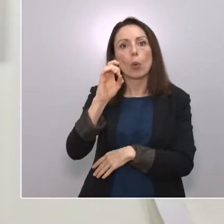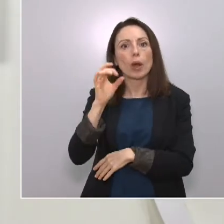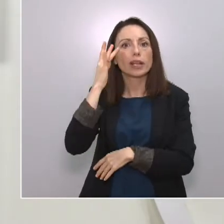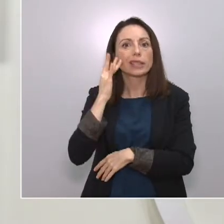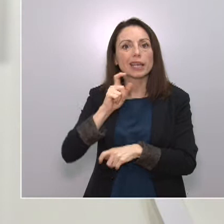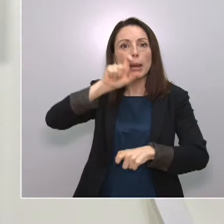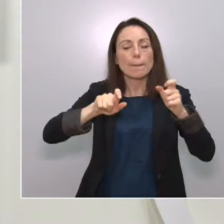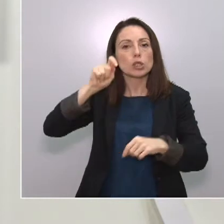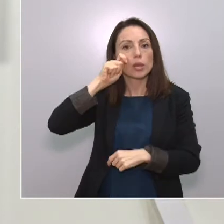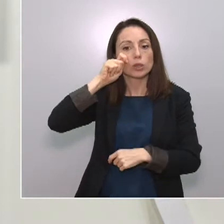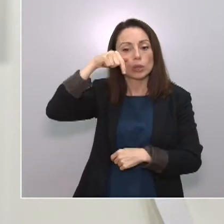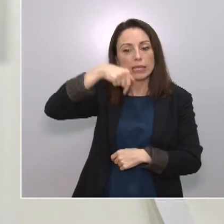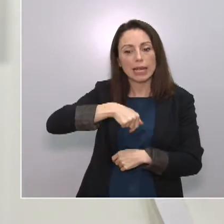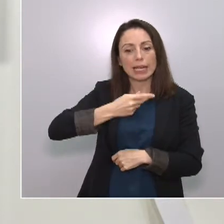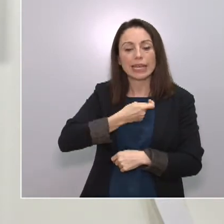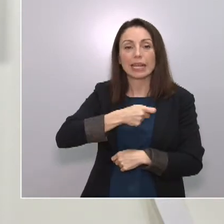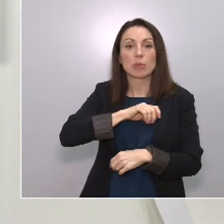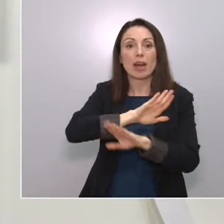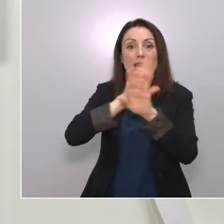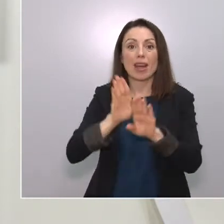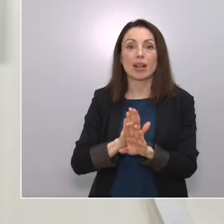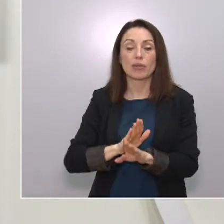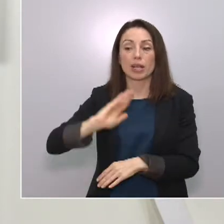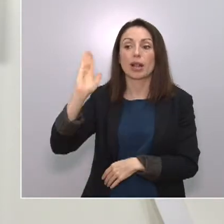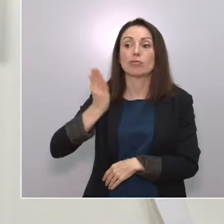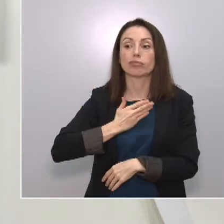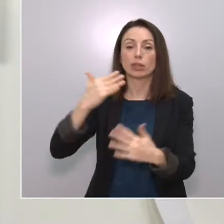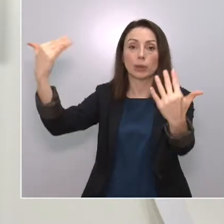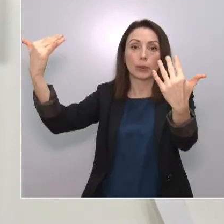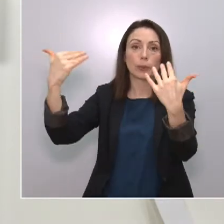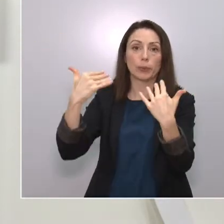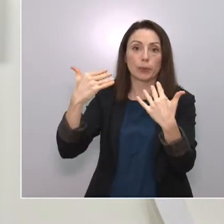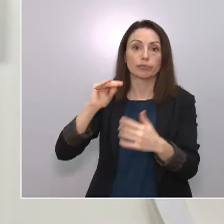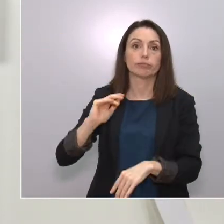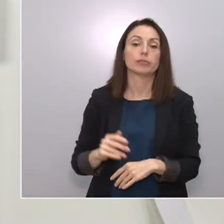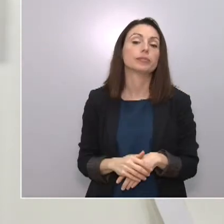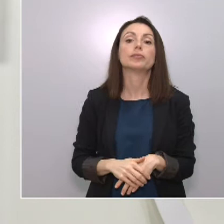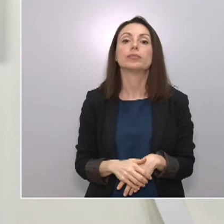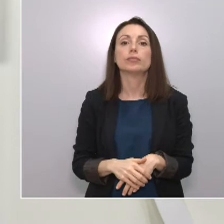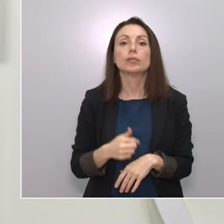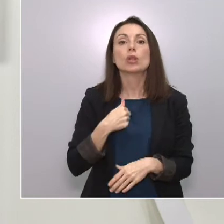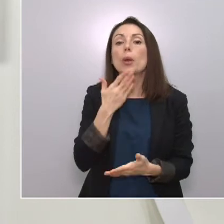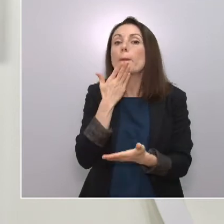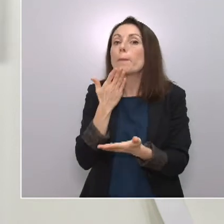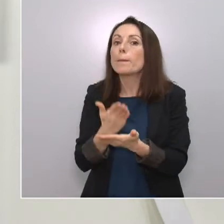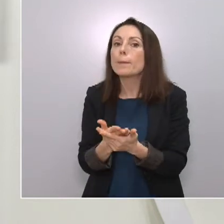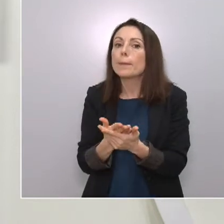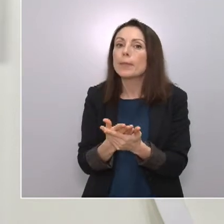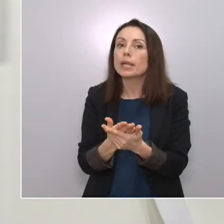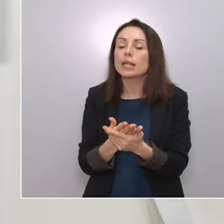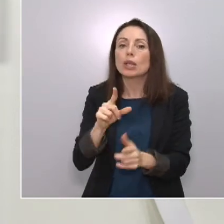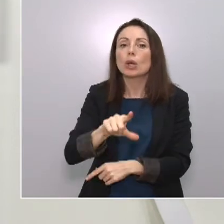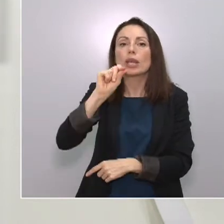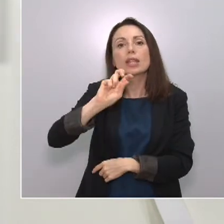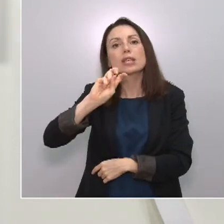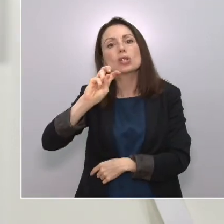deben aguardar en nuestro país va a perjudicar la llegada de estos. Le he demandado una alternativa que garantice y